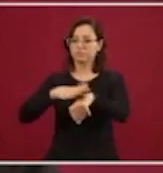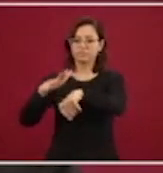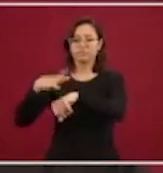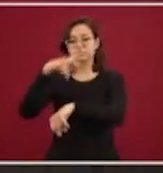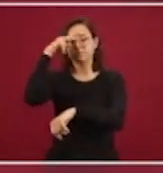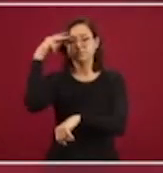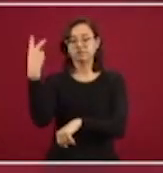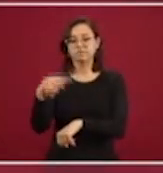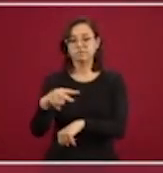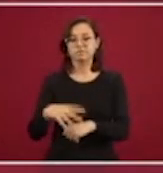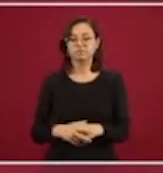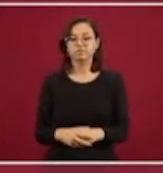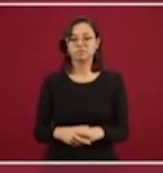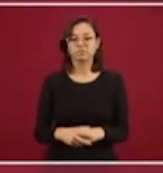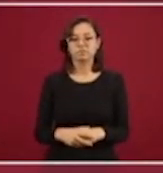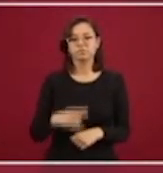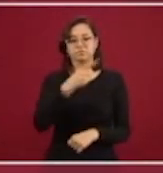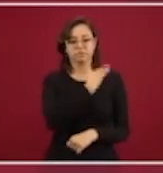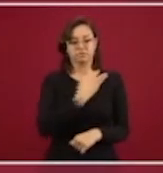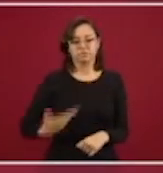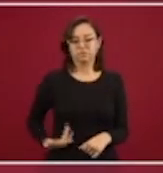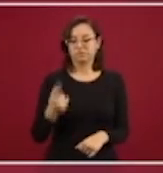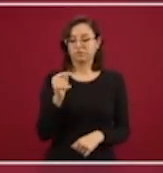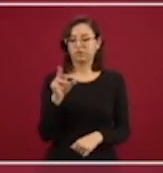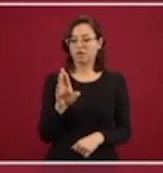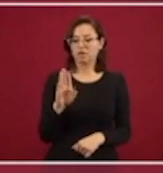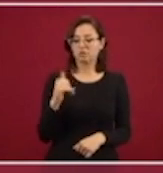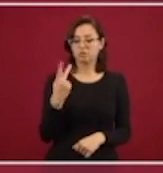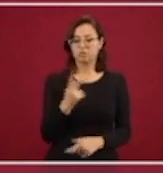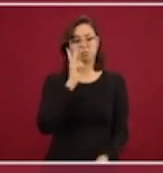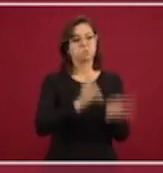aproveché la conversación con el presidente Trump,